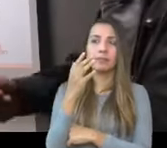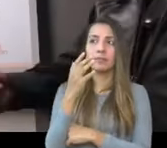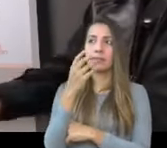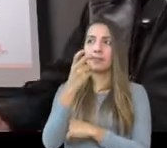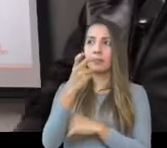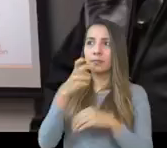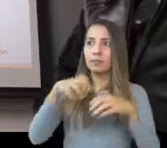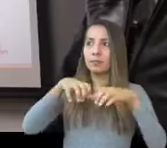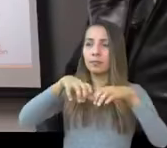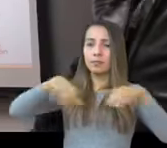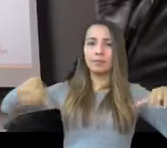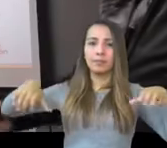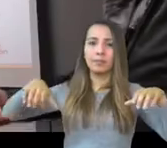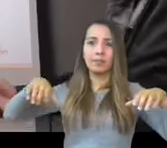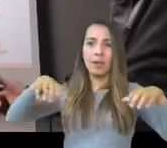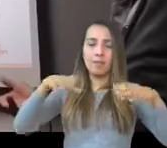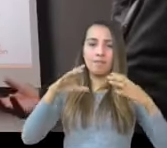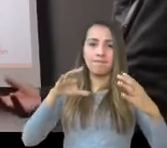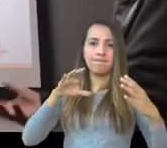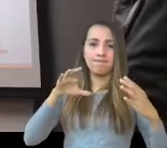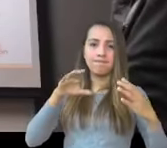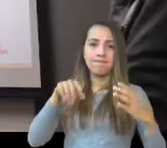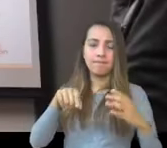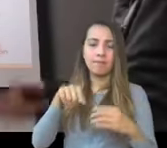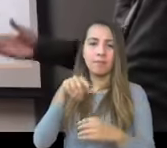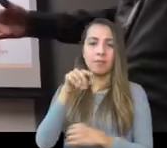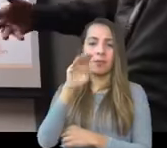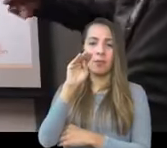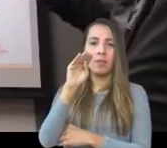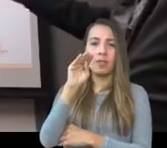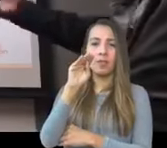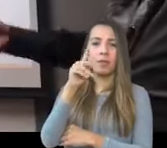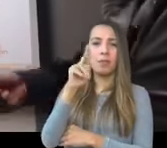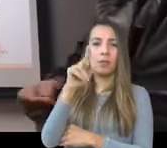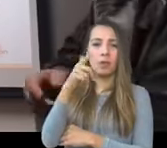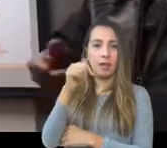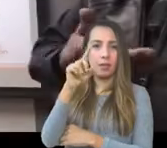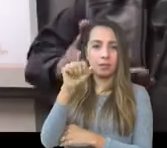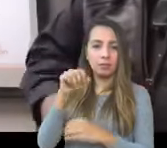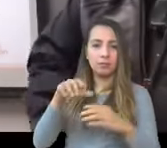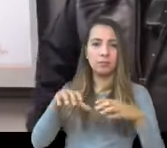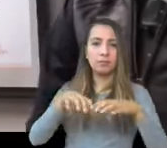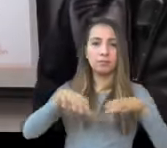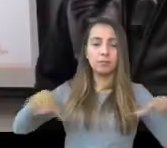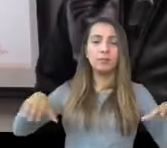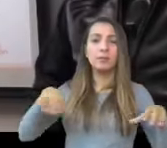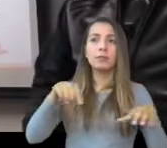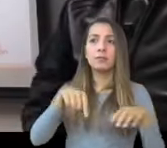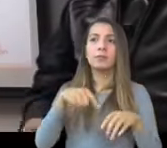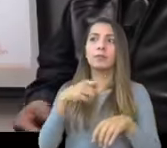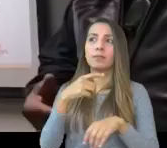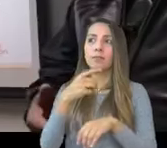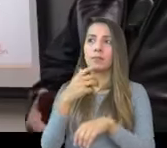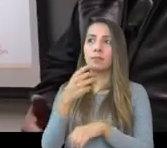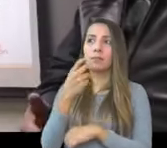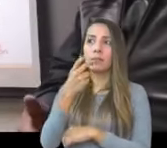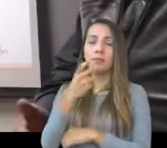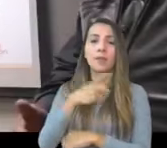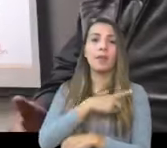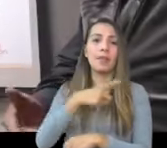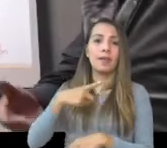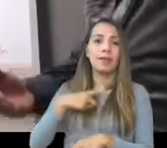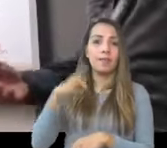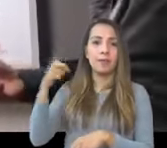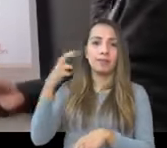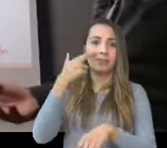en un tubo de 20 pulgadas de fibra de vidrio, y que de inmediatamente le ordenamos y le dimos indicaciones a la subdirección